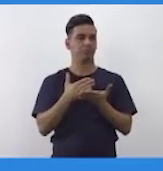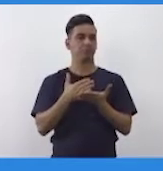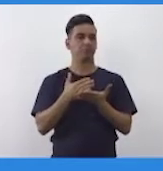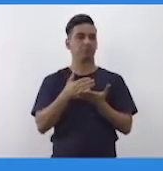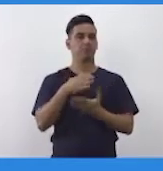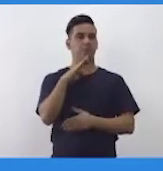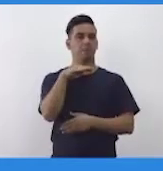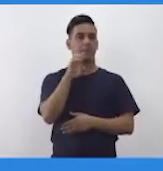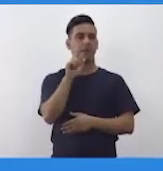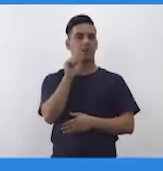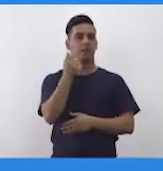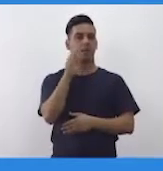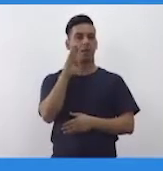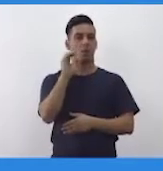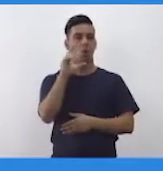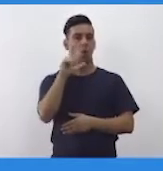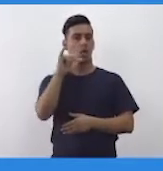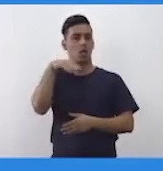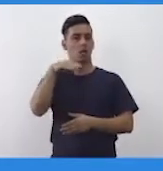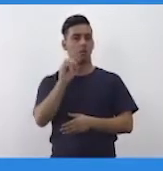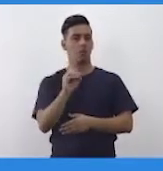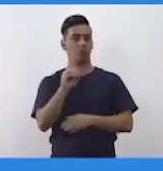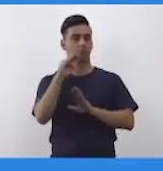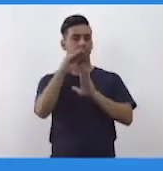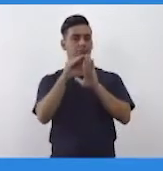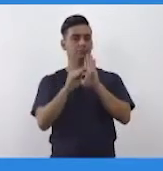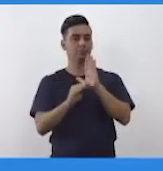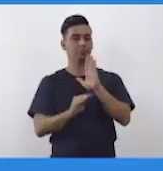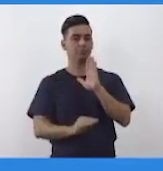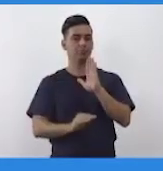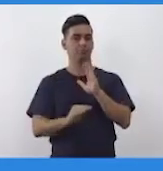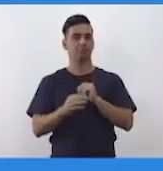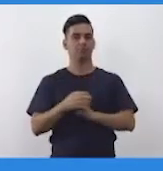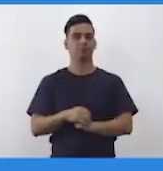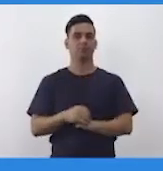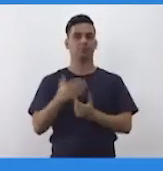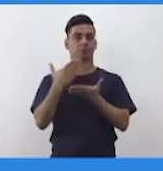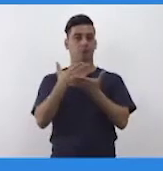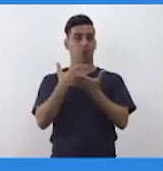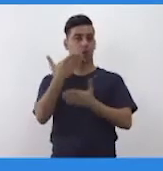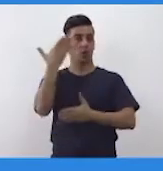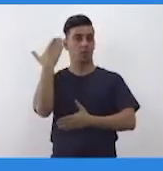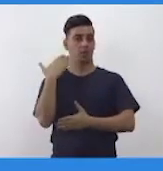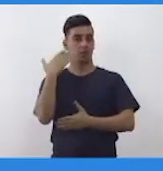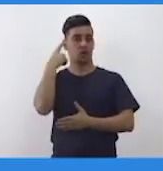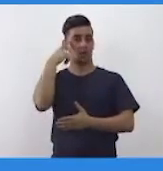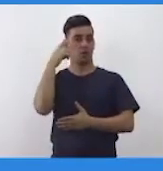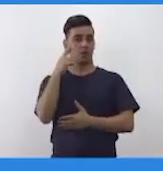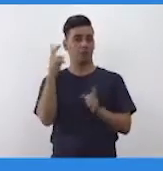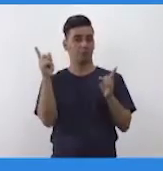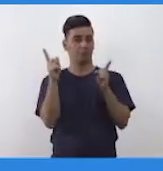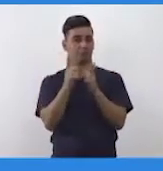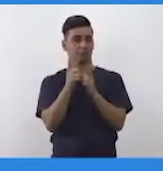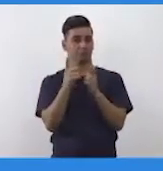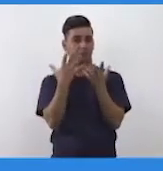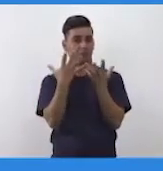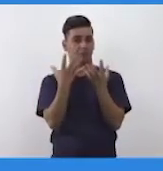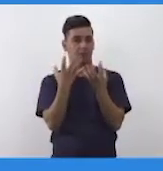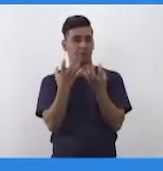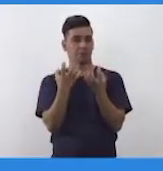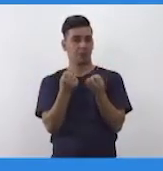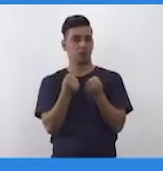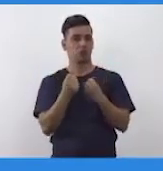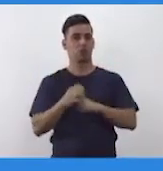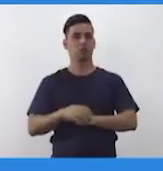encuentro pasado hicimos valoración de fermentación y en el día de hoy vamos a hacer referencia